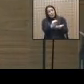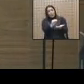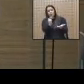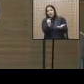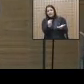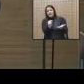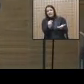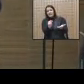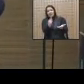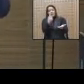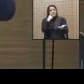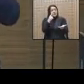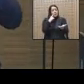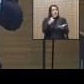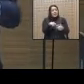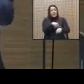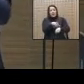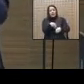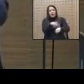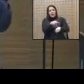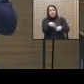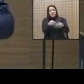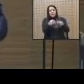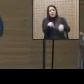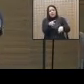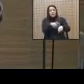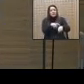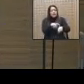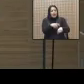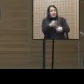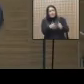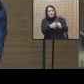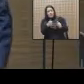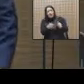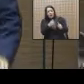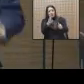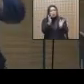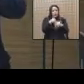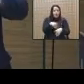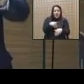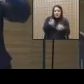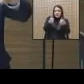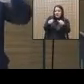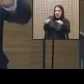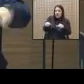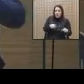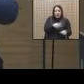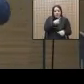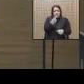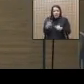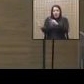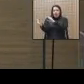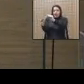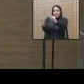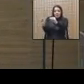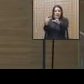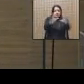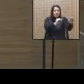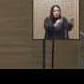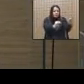pero ve que se dilata el tiempo y ve que aquí no hay voluntad y ven un cuchicheo por allá y por